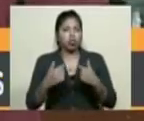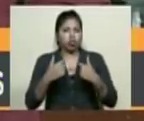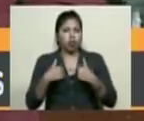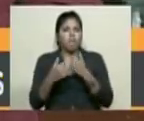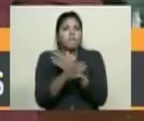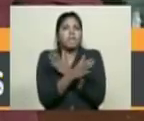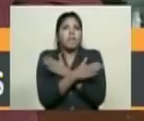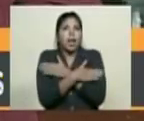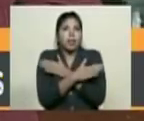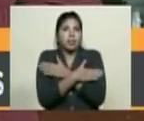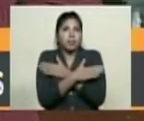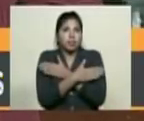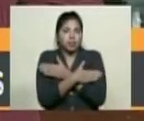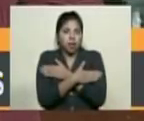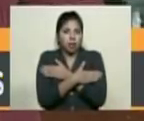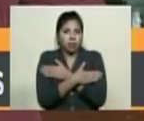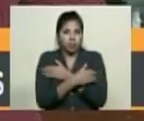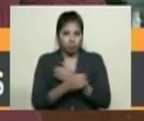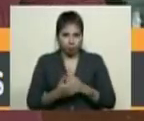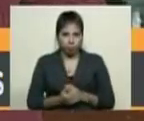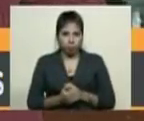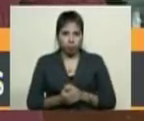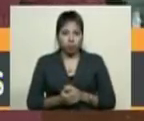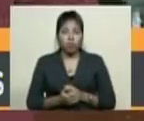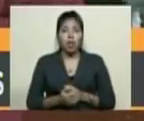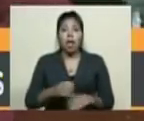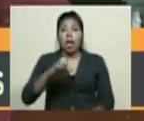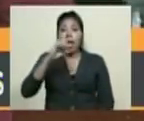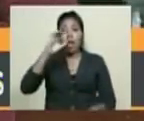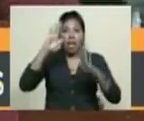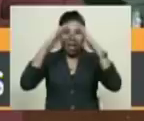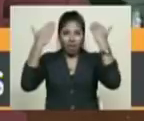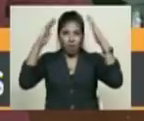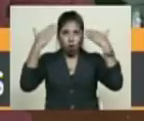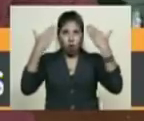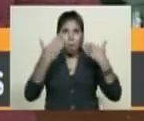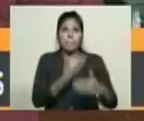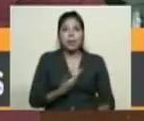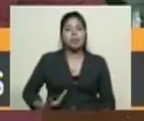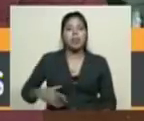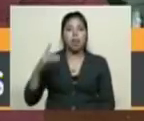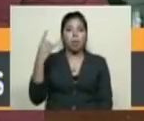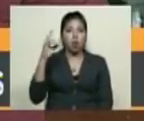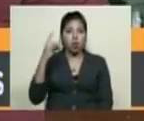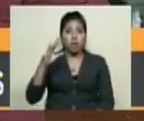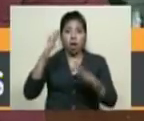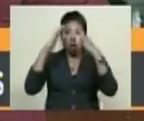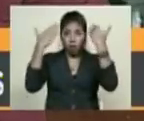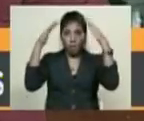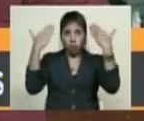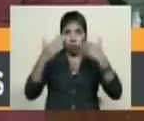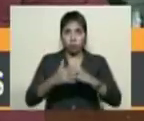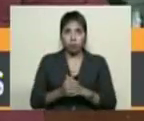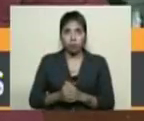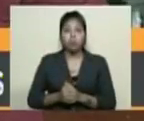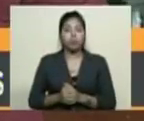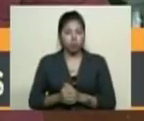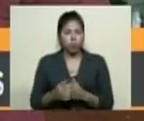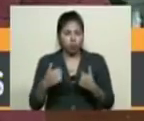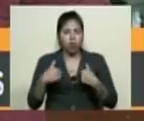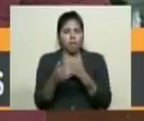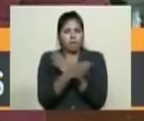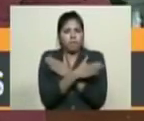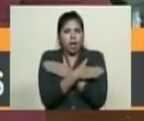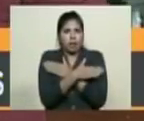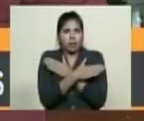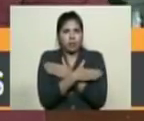públicamente al presidente Evo Morales Jaima y al Estado Plurinacional de Bolivia, porque